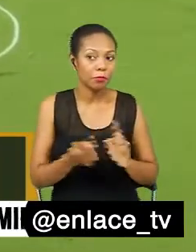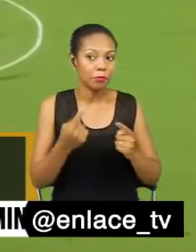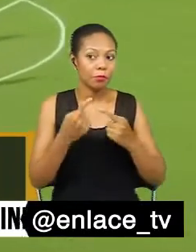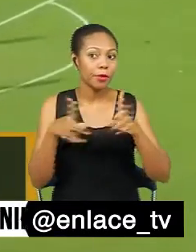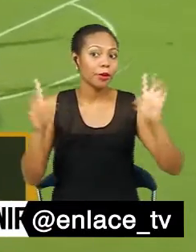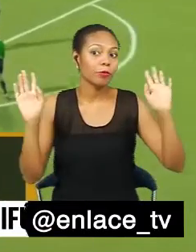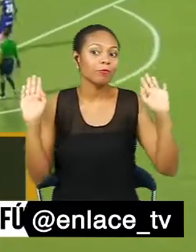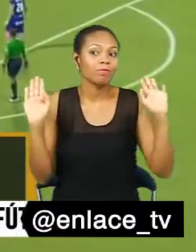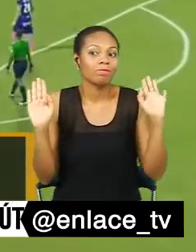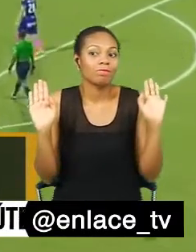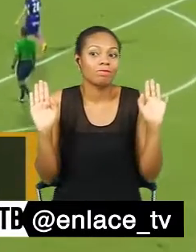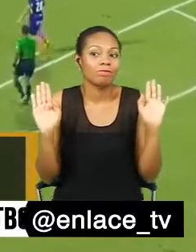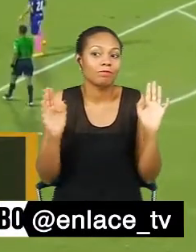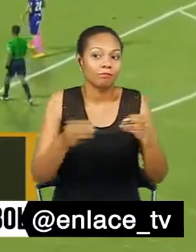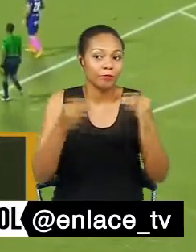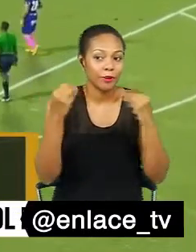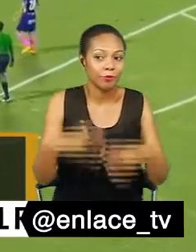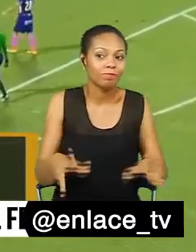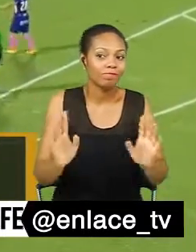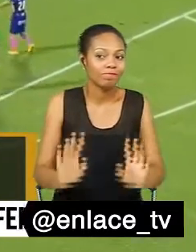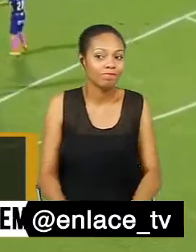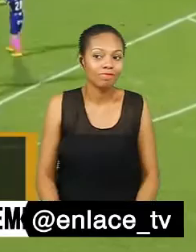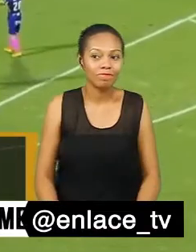no tuvimos fortuna, también tuvo fortuna.